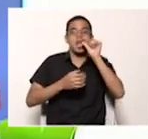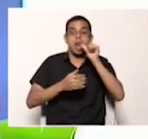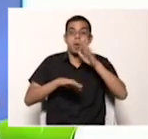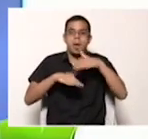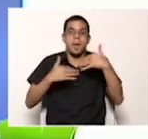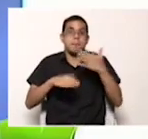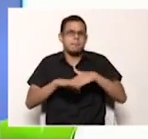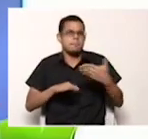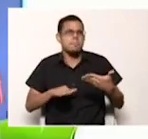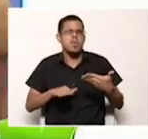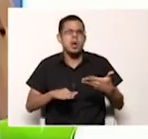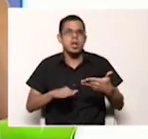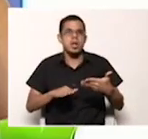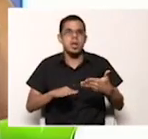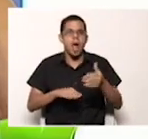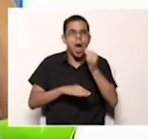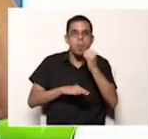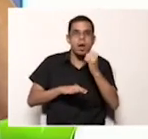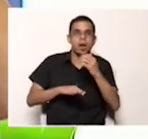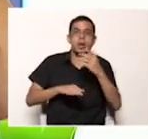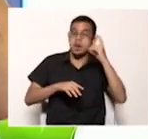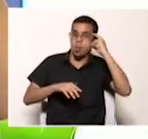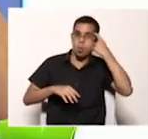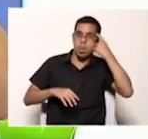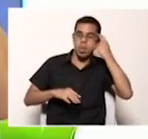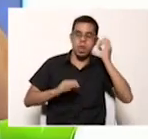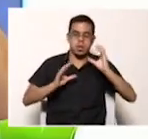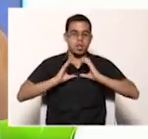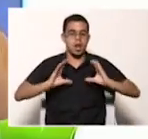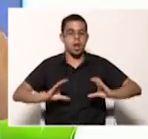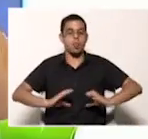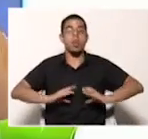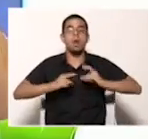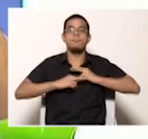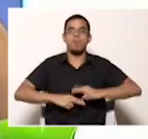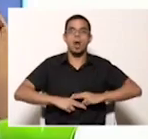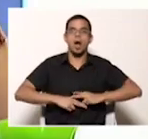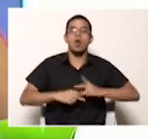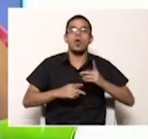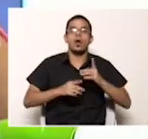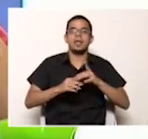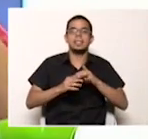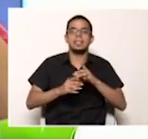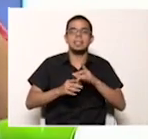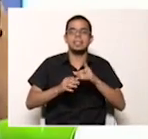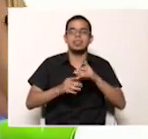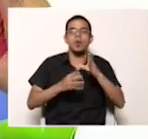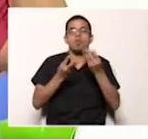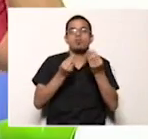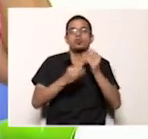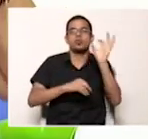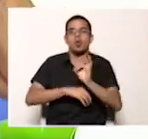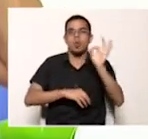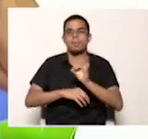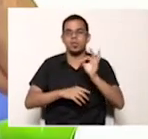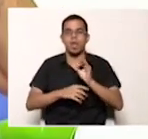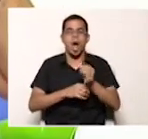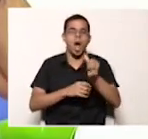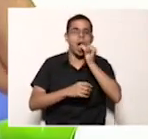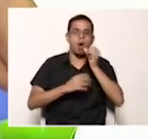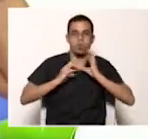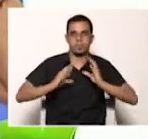¿De dónde va a sacar el agua? Por eso se resecan los labios, porque ahí tengo gran cantidad de moléculas de agua. En el